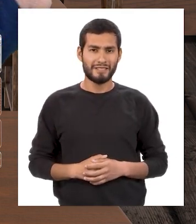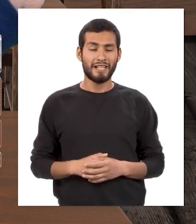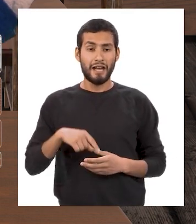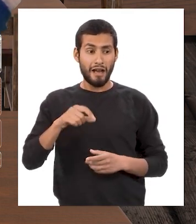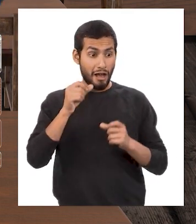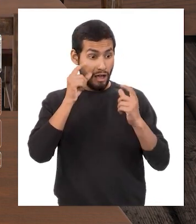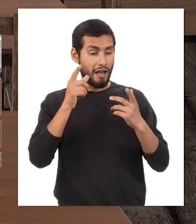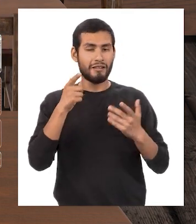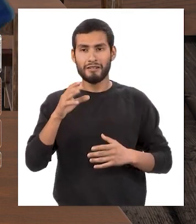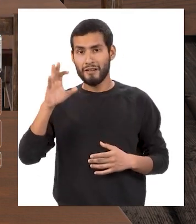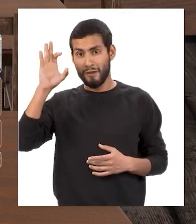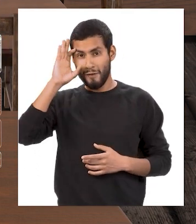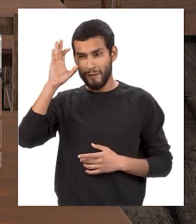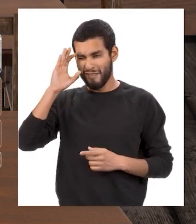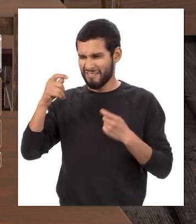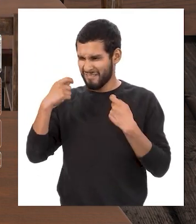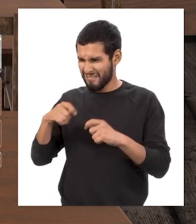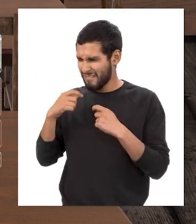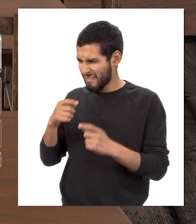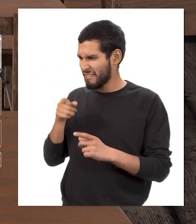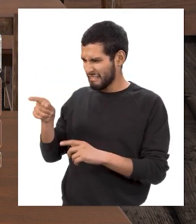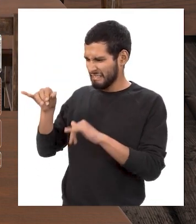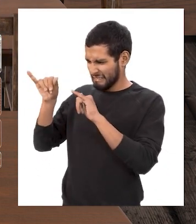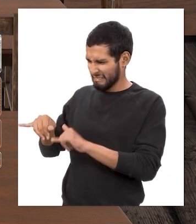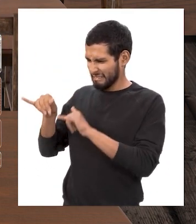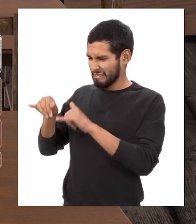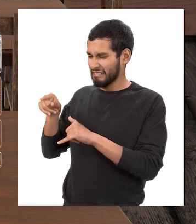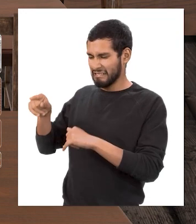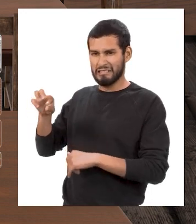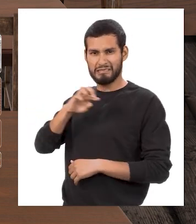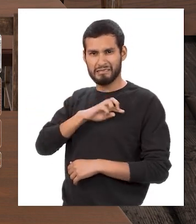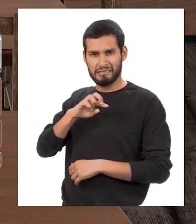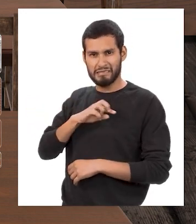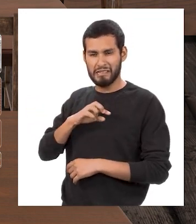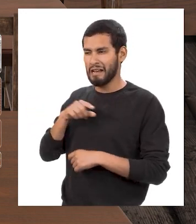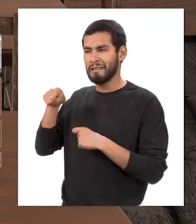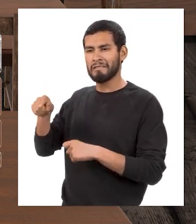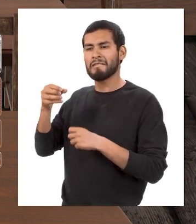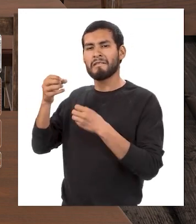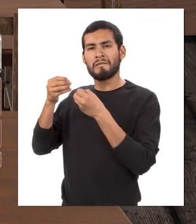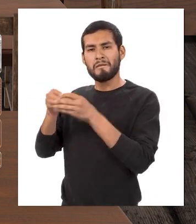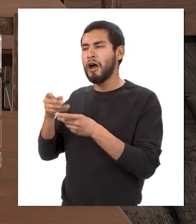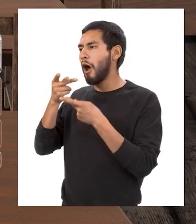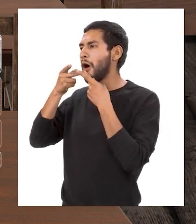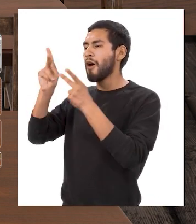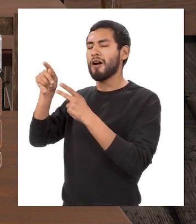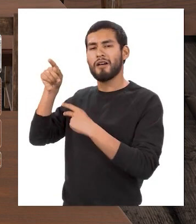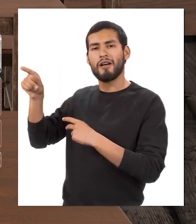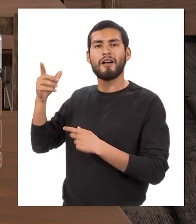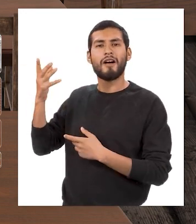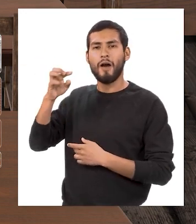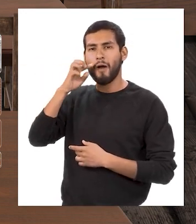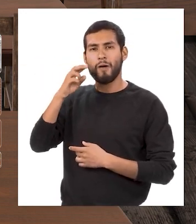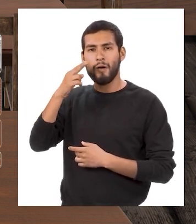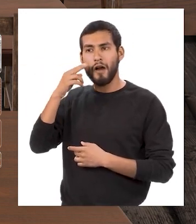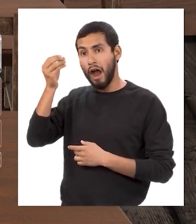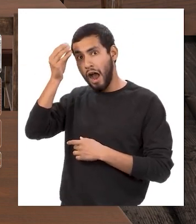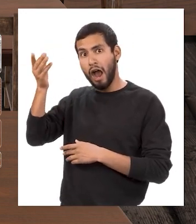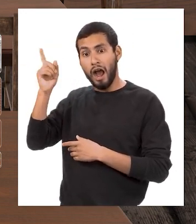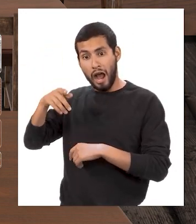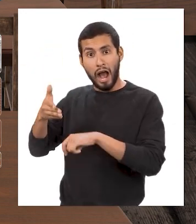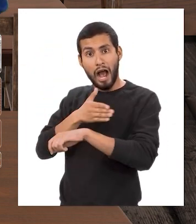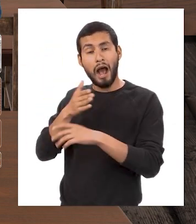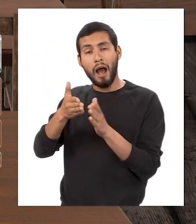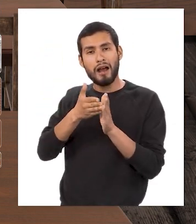antes. Así que Fix hizo todo lo posible para retener a Passepartout y que no le diera esta noticia a Fogg. Es